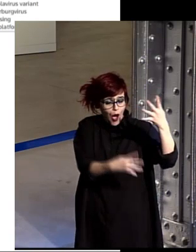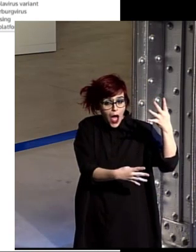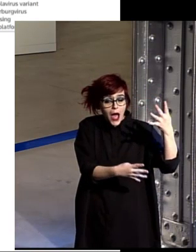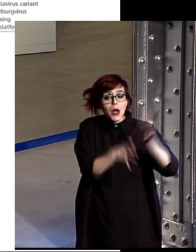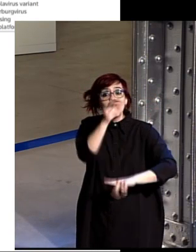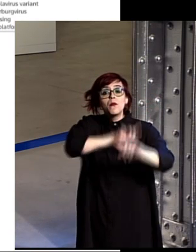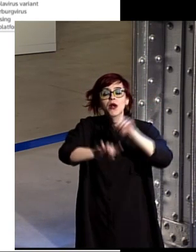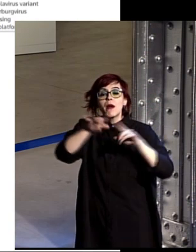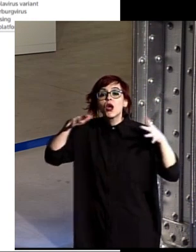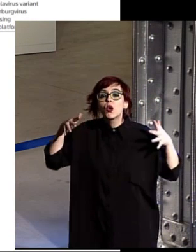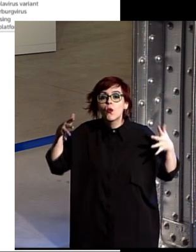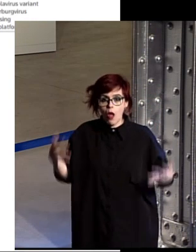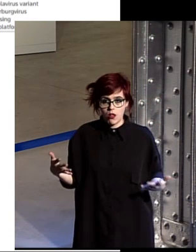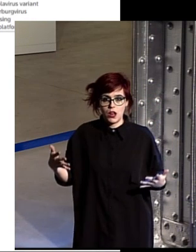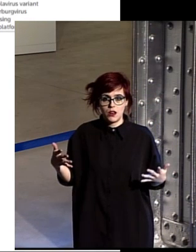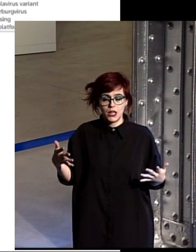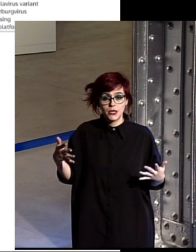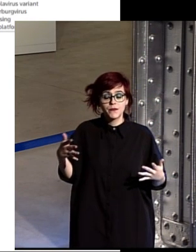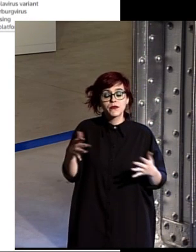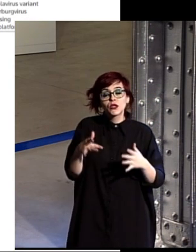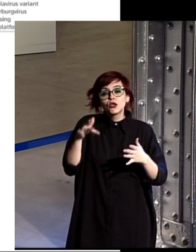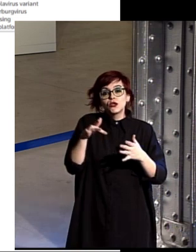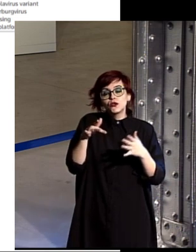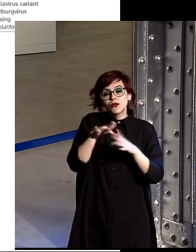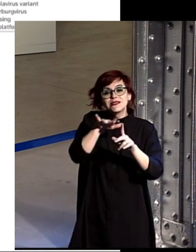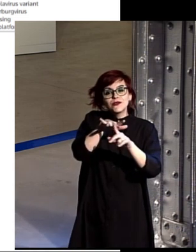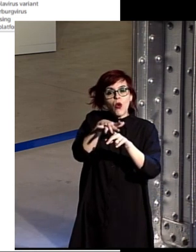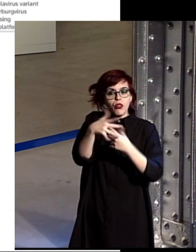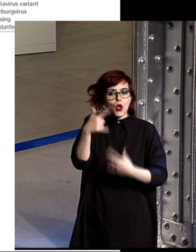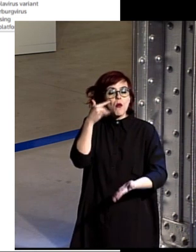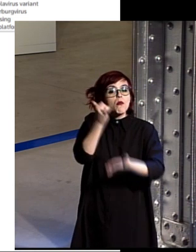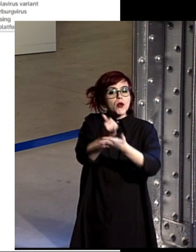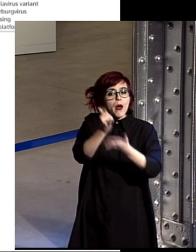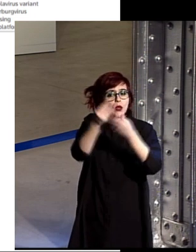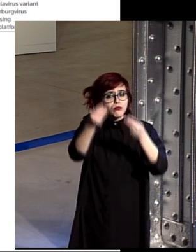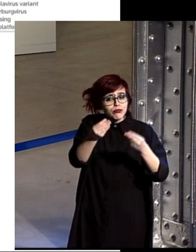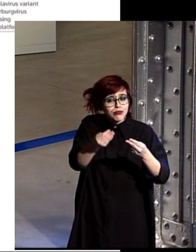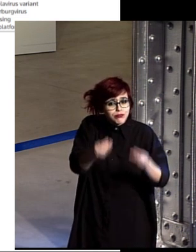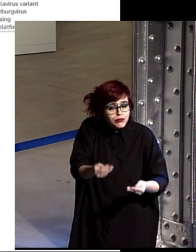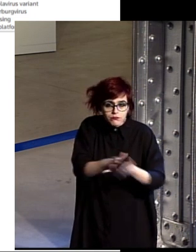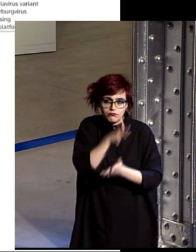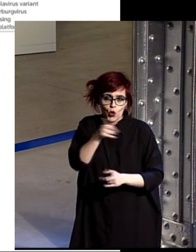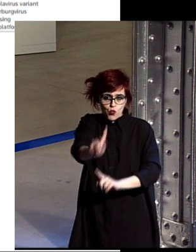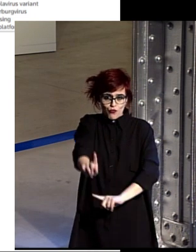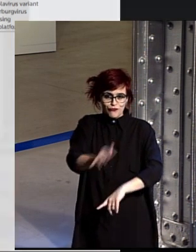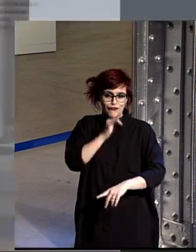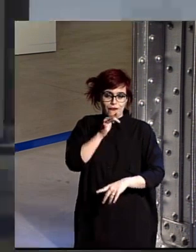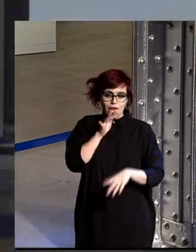epidemia. ¿Qué es lo que pasa? Que todas estaban en fases preclínicas y muy pocas de ellas iban a empezar fases clínicas en un primer momento.